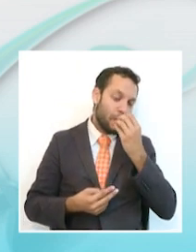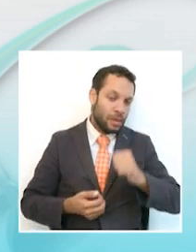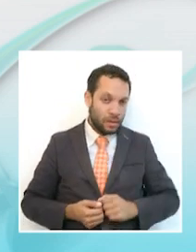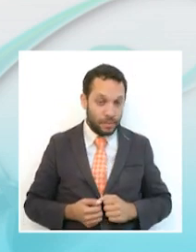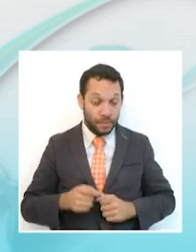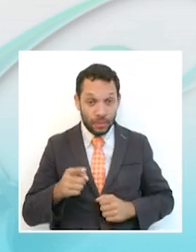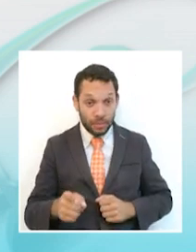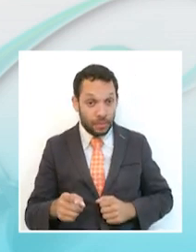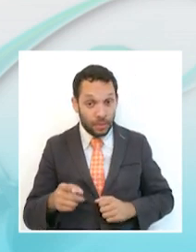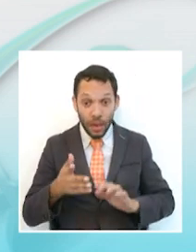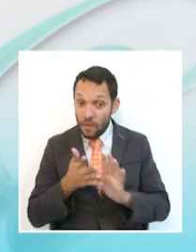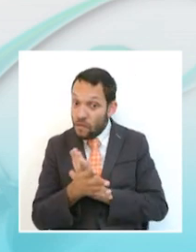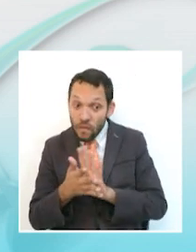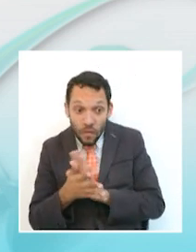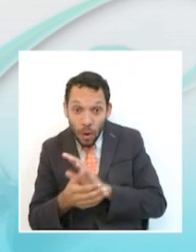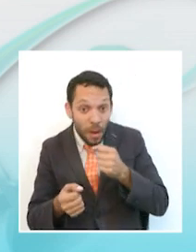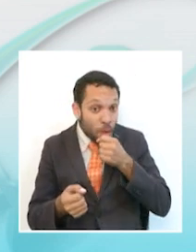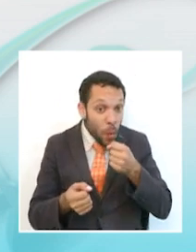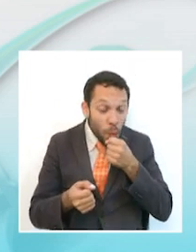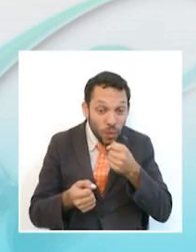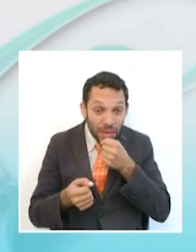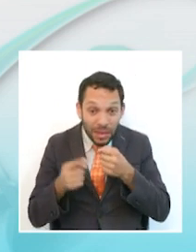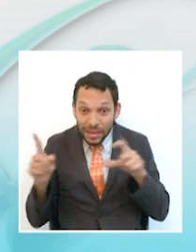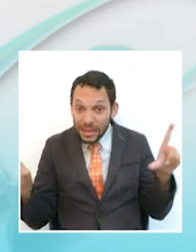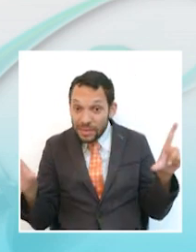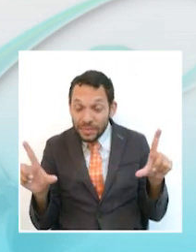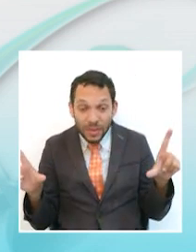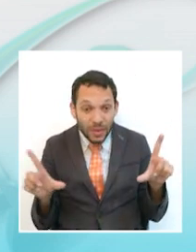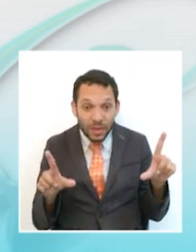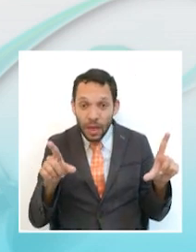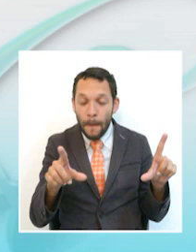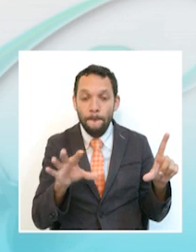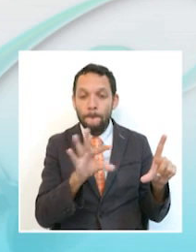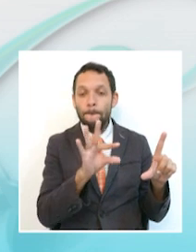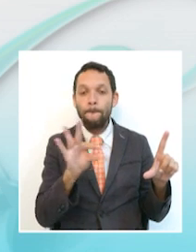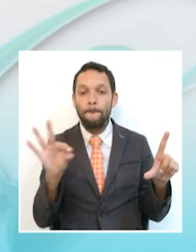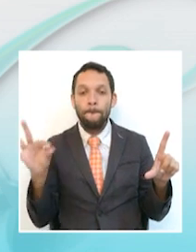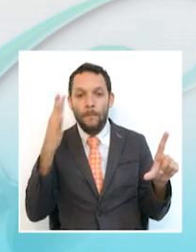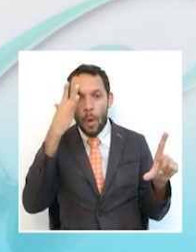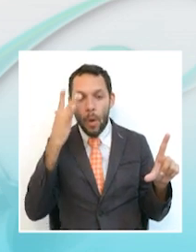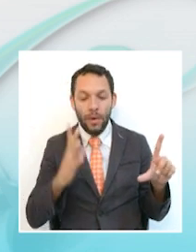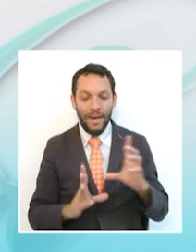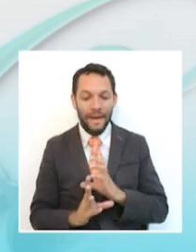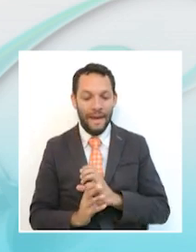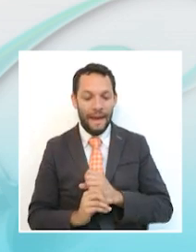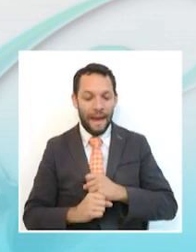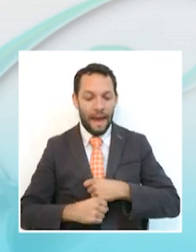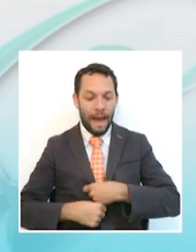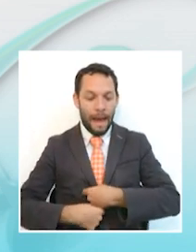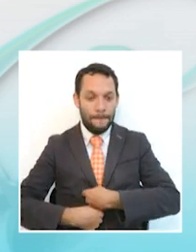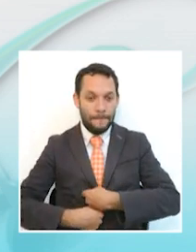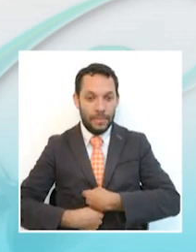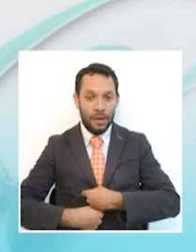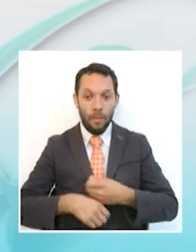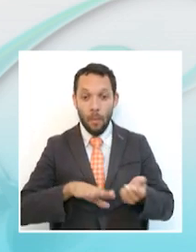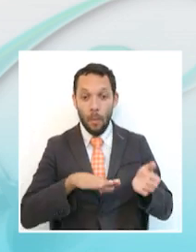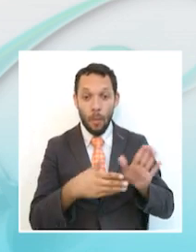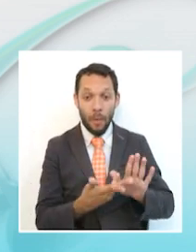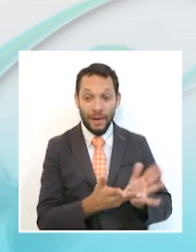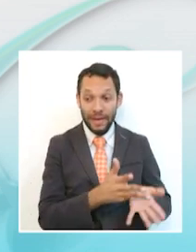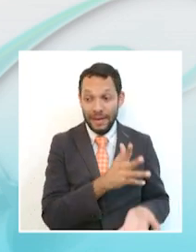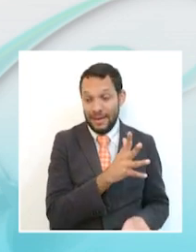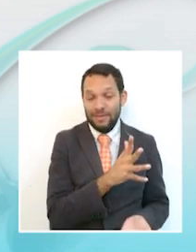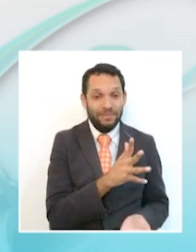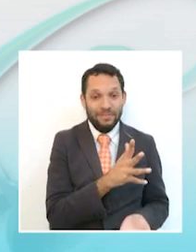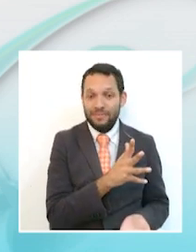escuchar en los medios de comunicación sabes por qué porque el hambre no mata a los ricos queremos